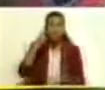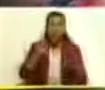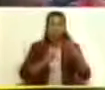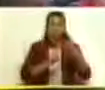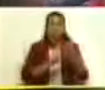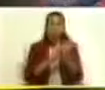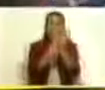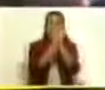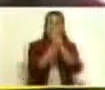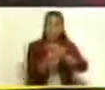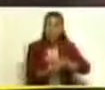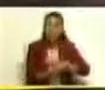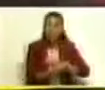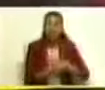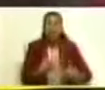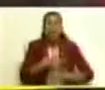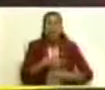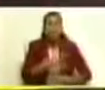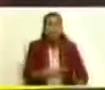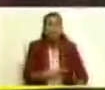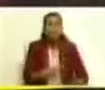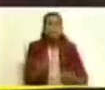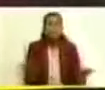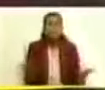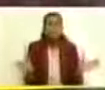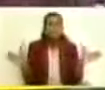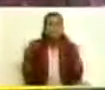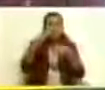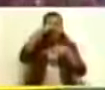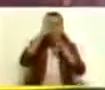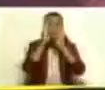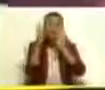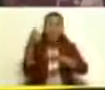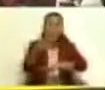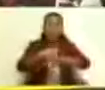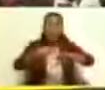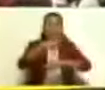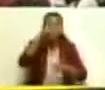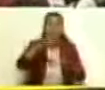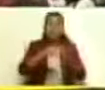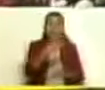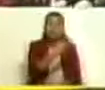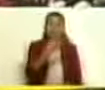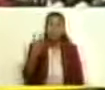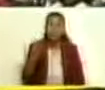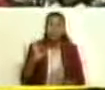Transformaciones con la intención de abarcar el plan de gobierno